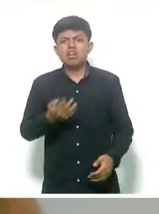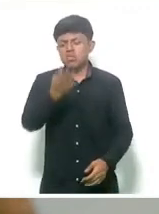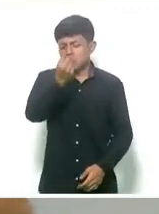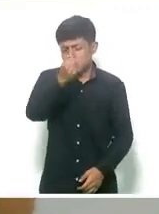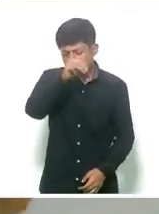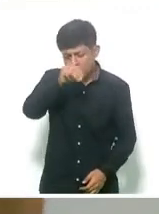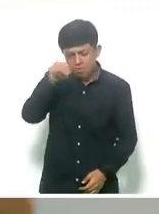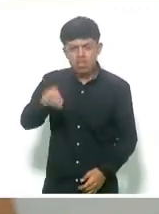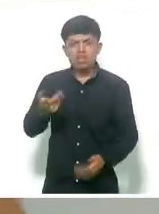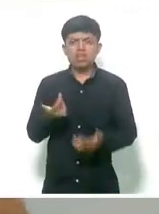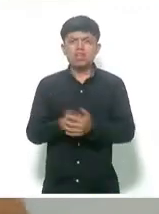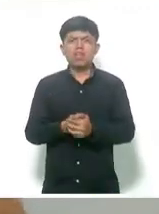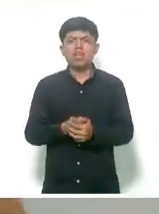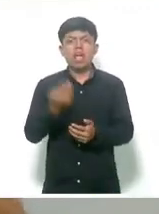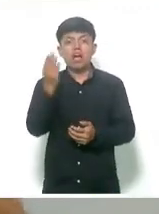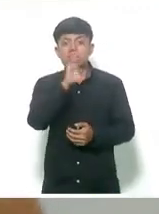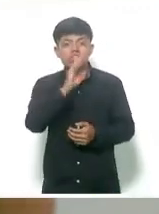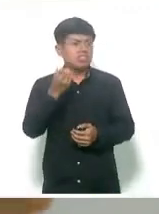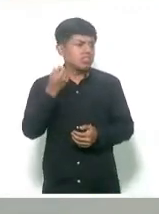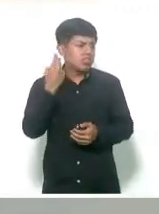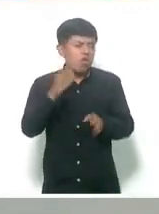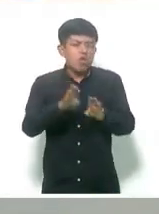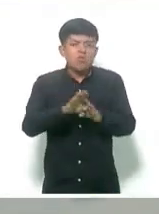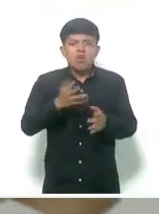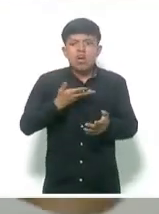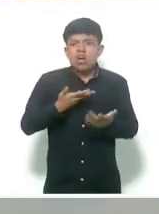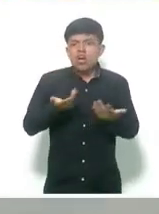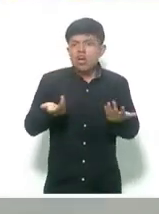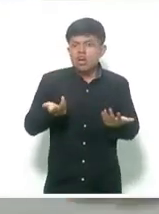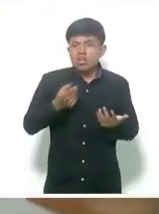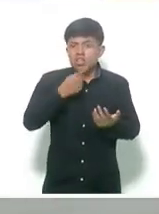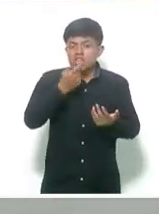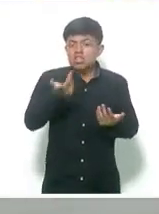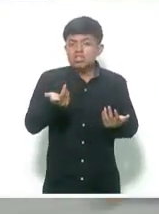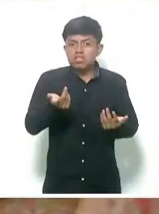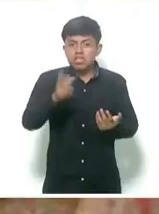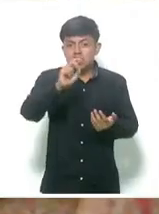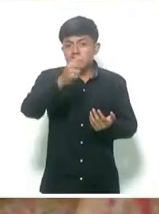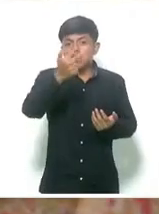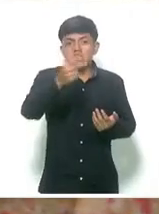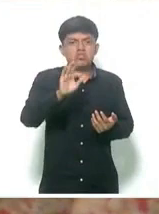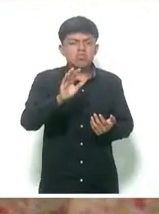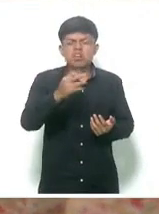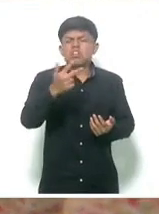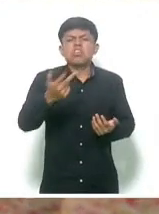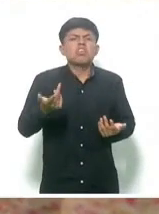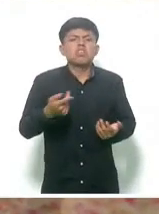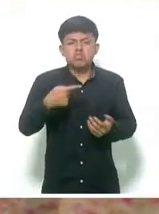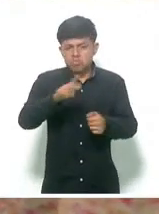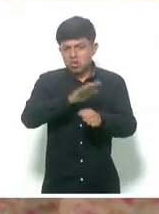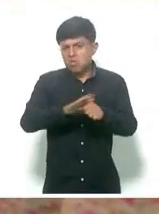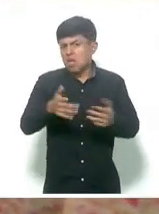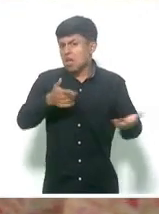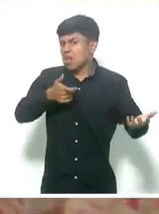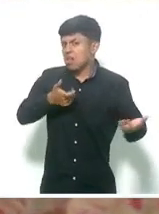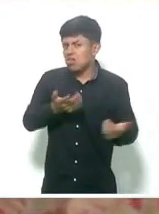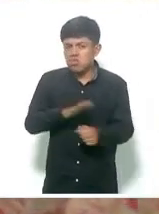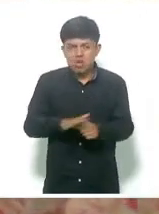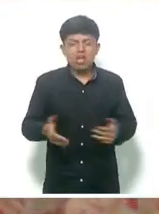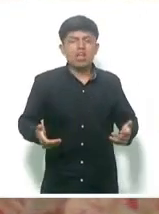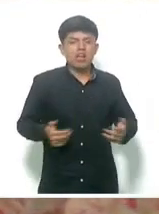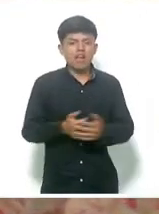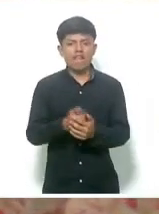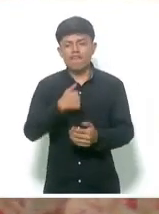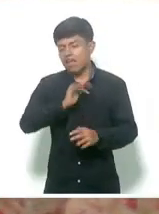mm incluso a veces la prensa me decía Oiga es que pues están asegurando 38 22 Pero cuál armamento largo conforme fuera avanzando el tiempo